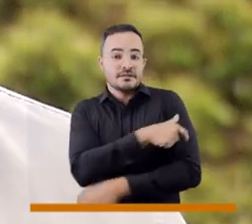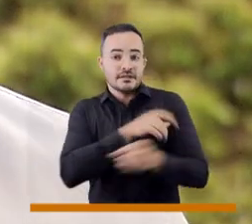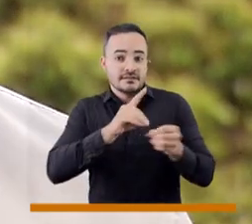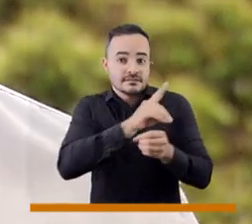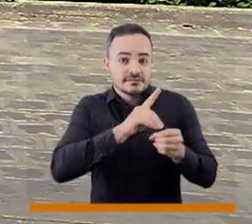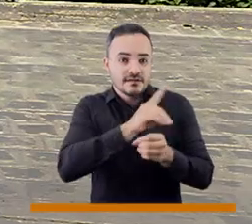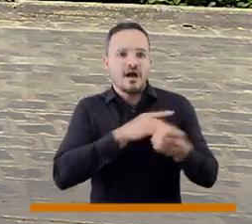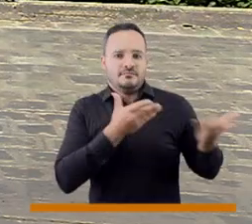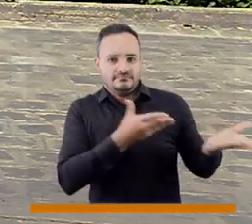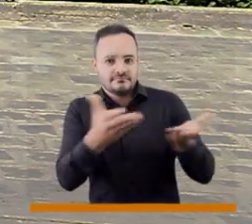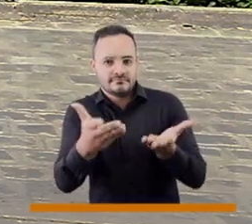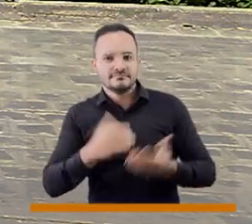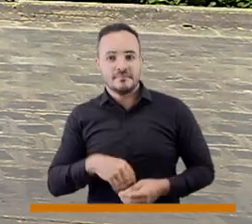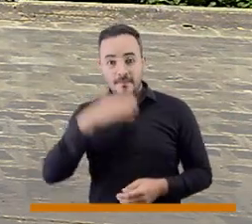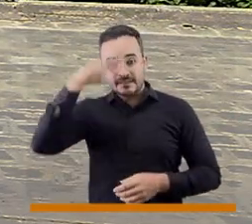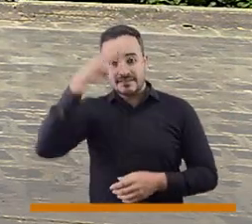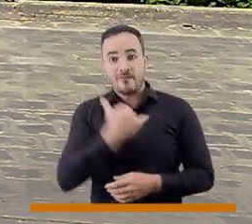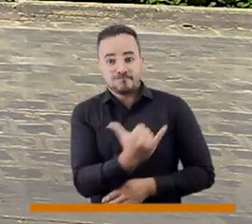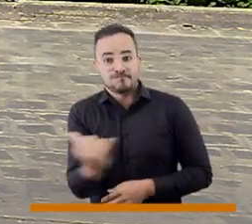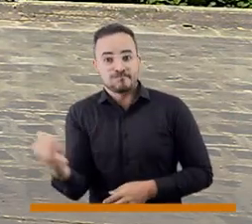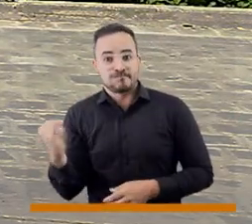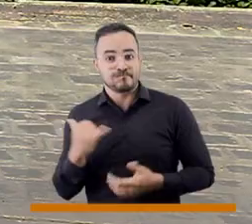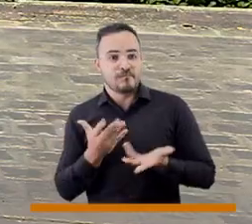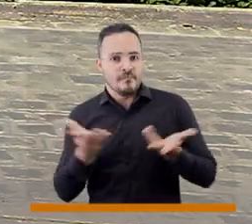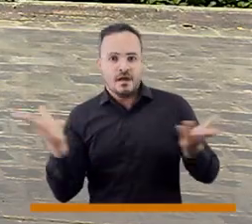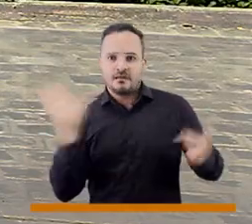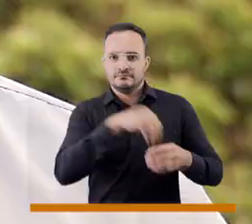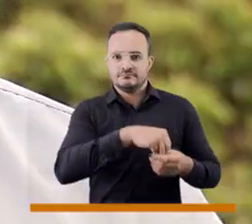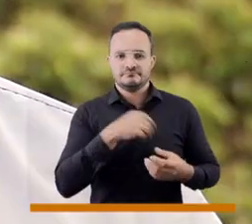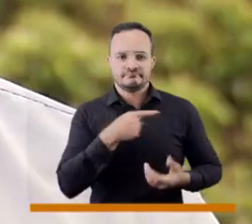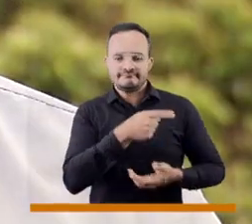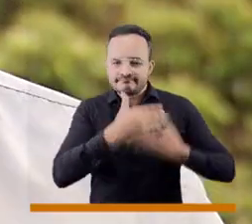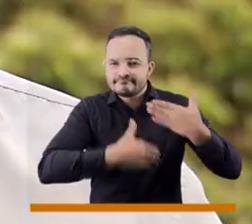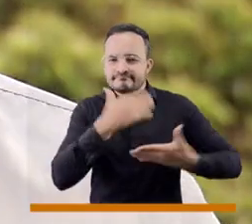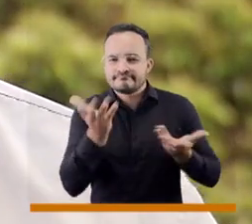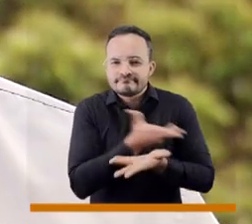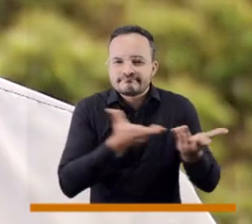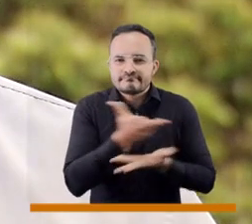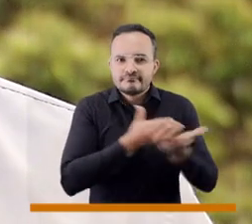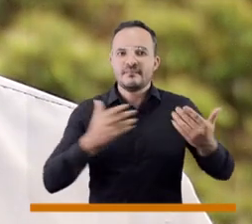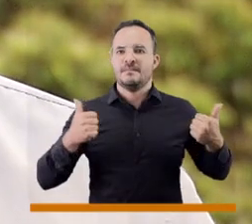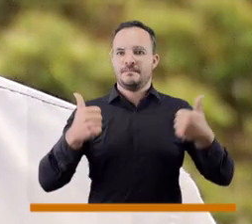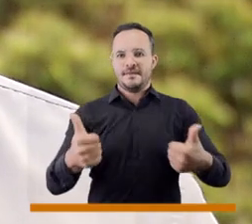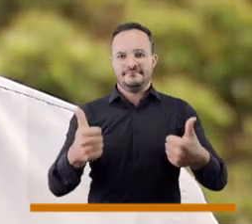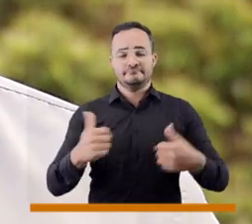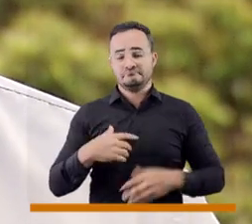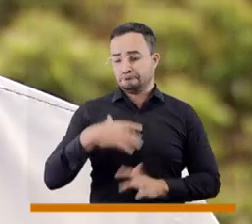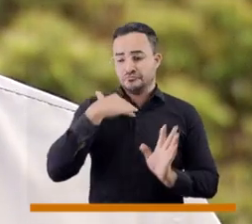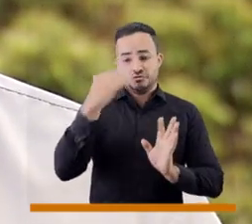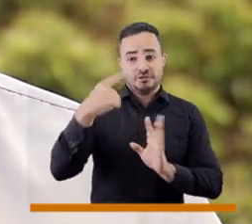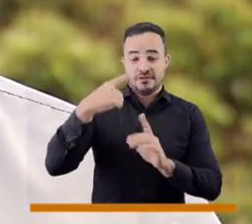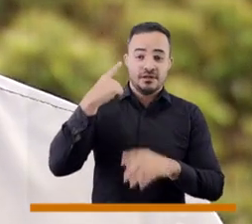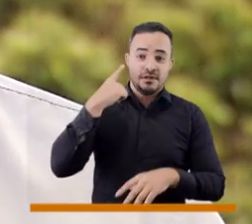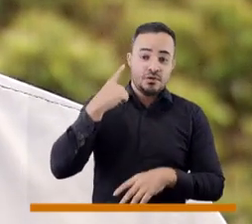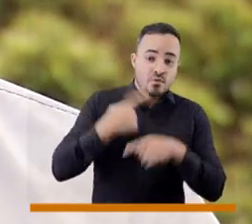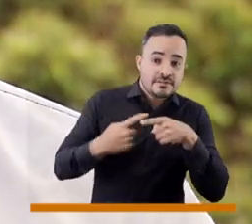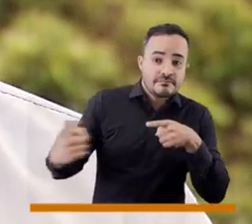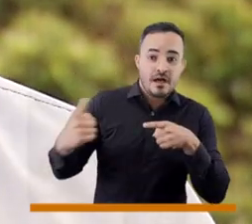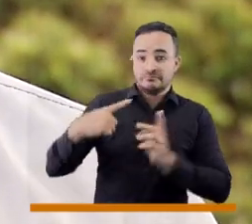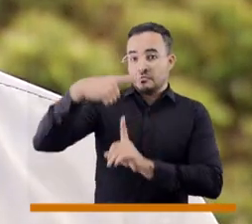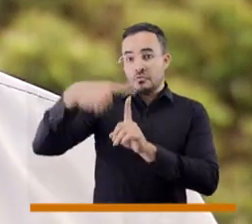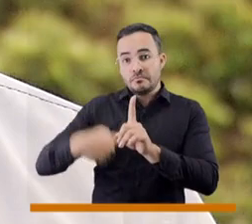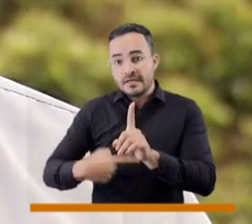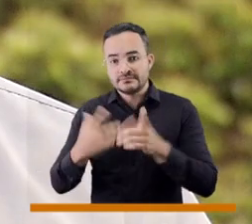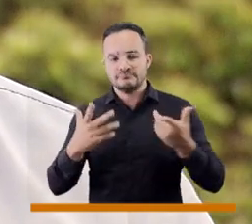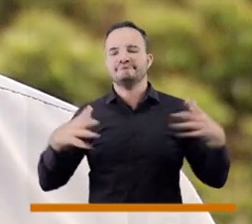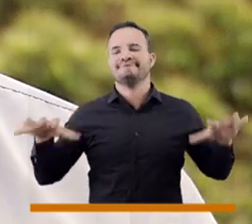y que se tenga en cuenta las ideas que tiene el Comité Distrital, que tiene Medellín, y que esas ideas se puedan llevar a cabo para que se